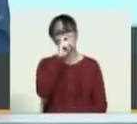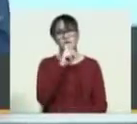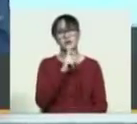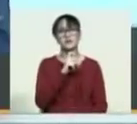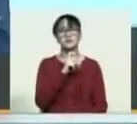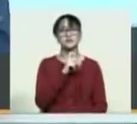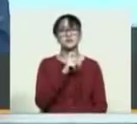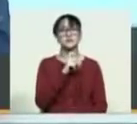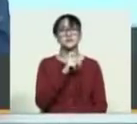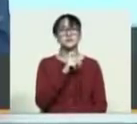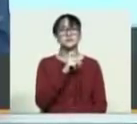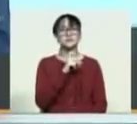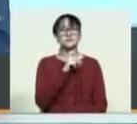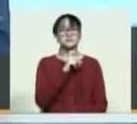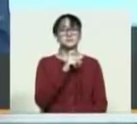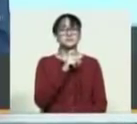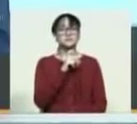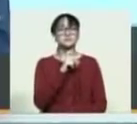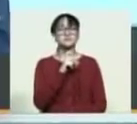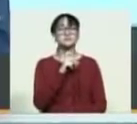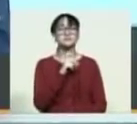gobernaron.